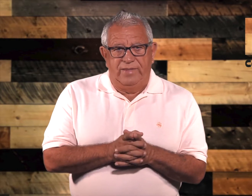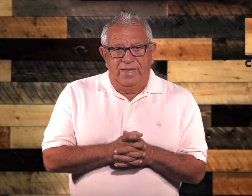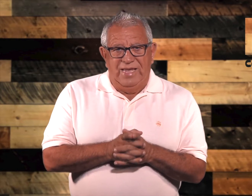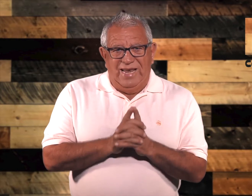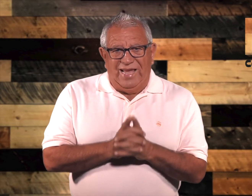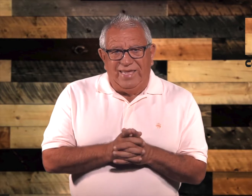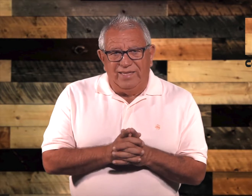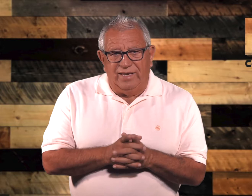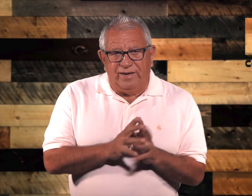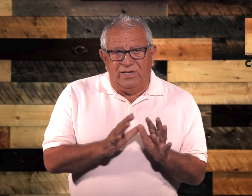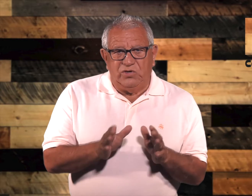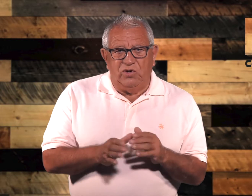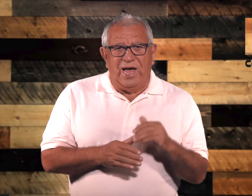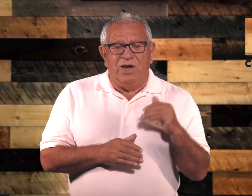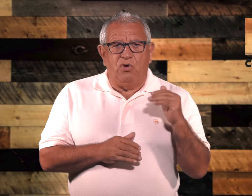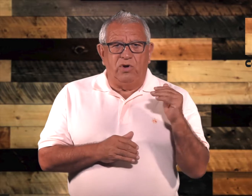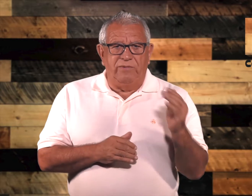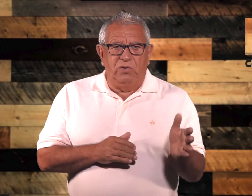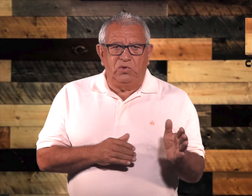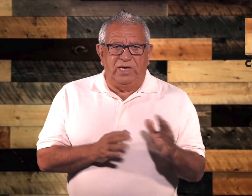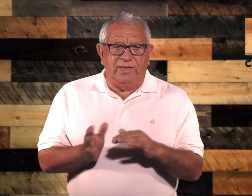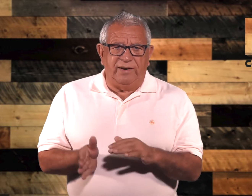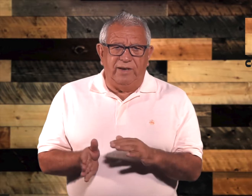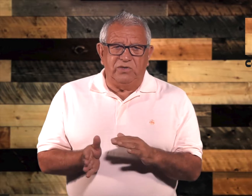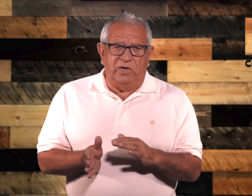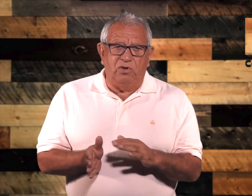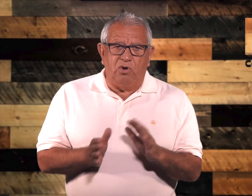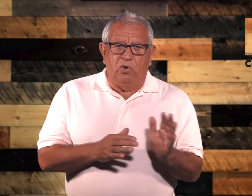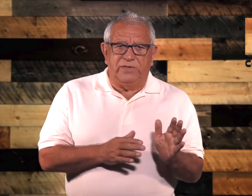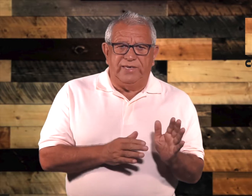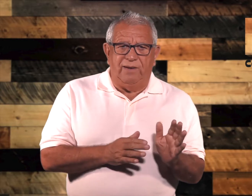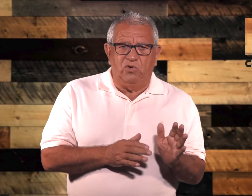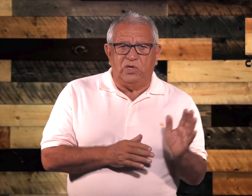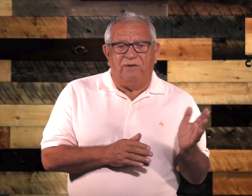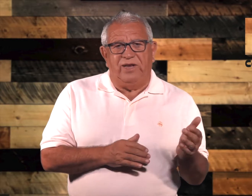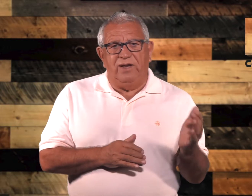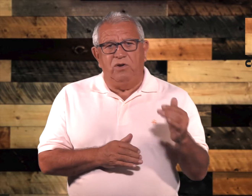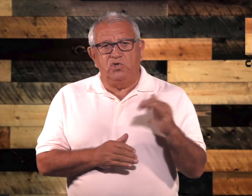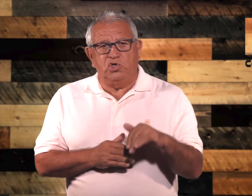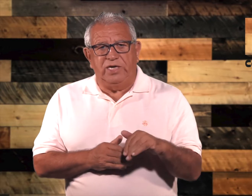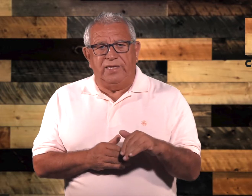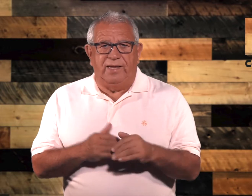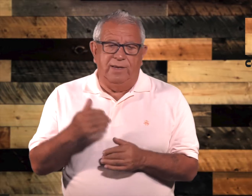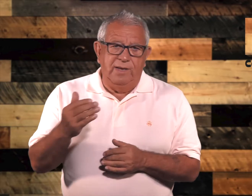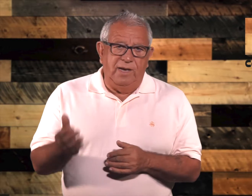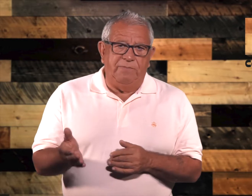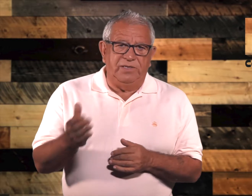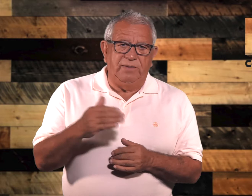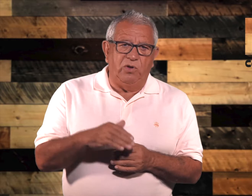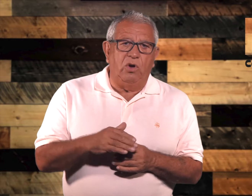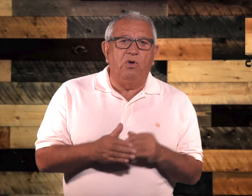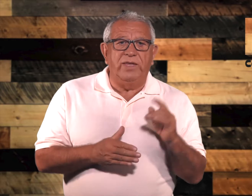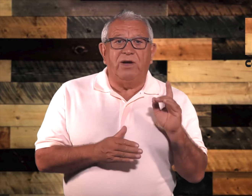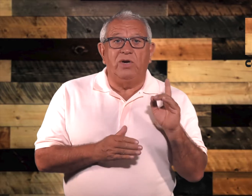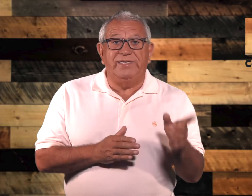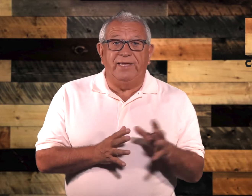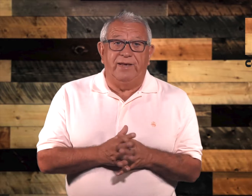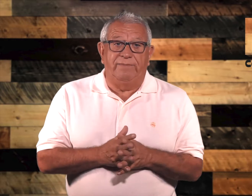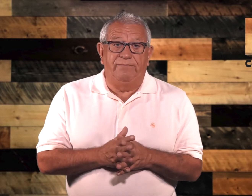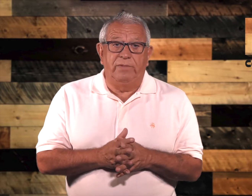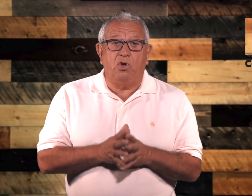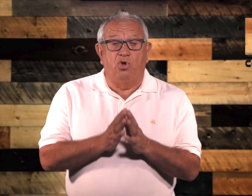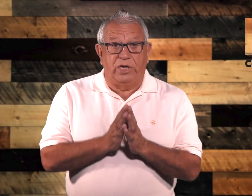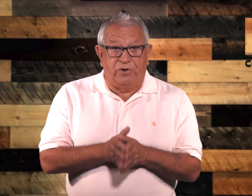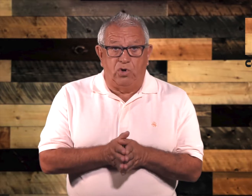calle la gente en relación al coronavirus está reaccionando como lo hacíamos a finales de los 80 y principios de los 90 con el